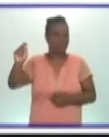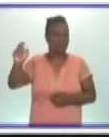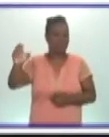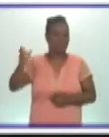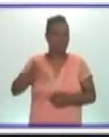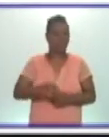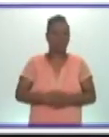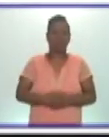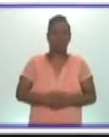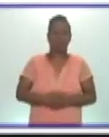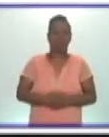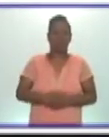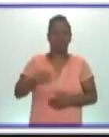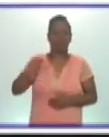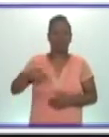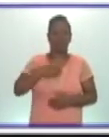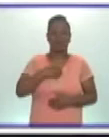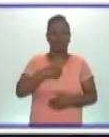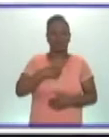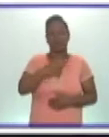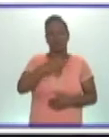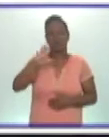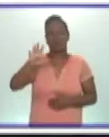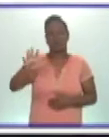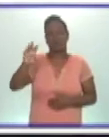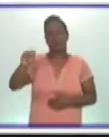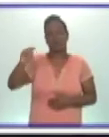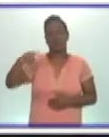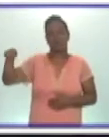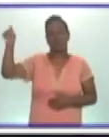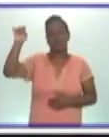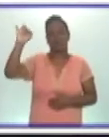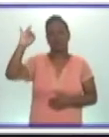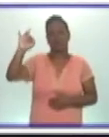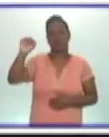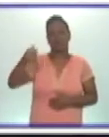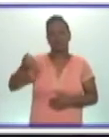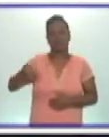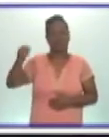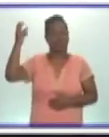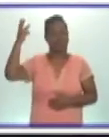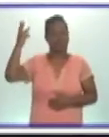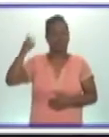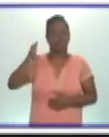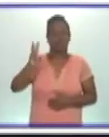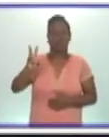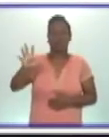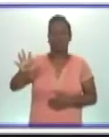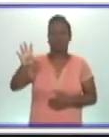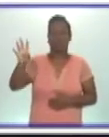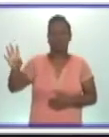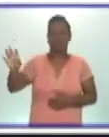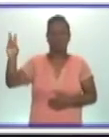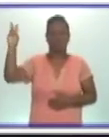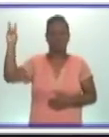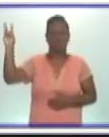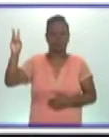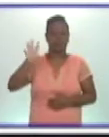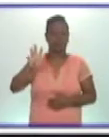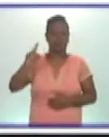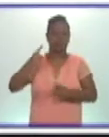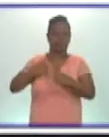término. Aquí tengo menos 5m a la séptima, a cúbica, 35b cúbica, 4x